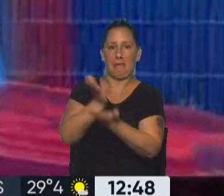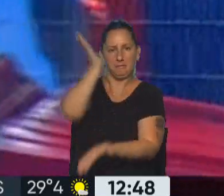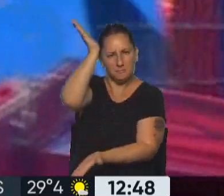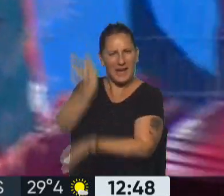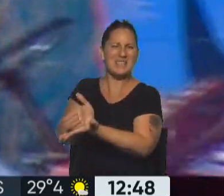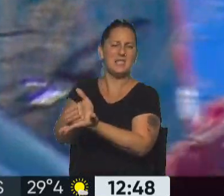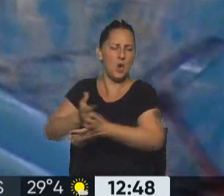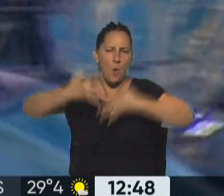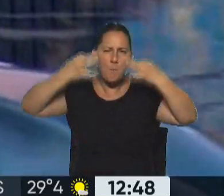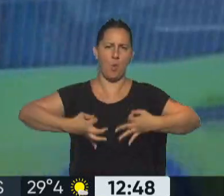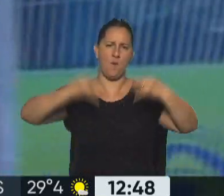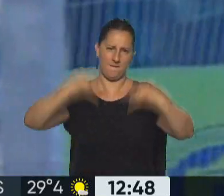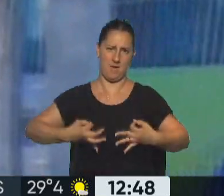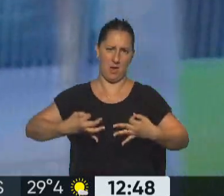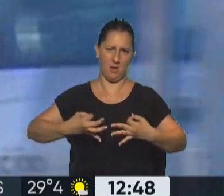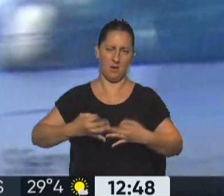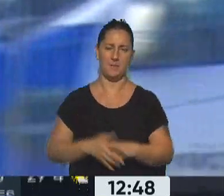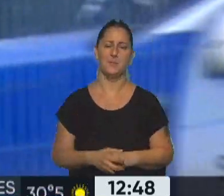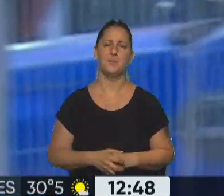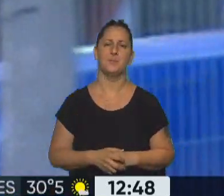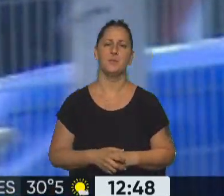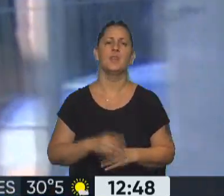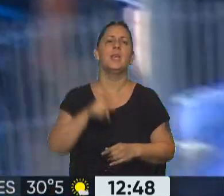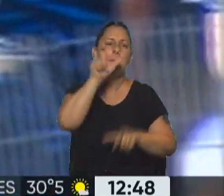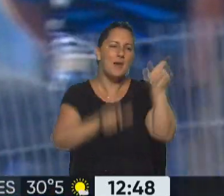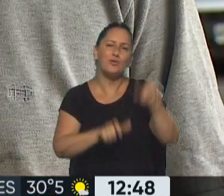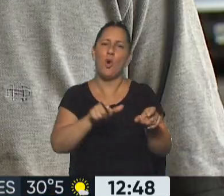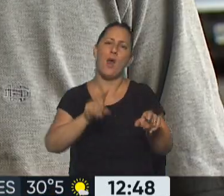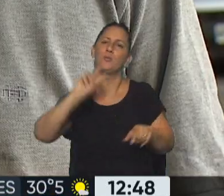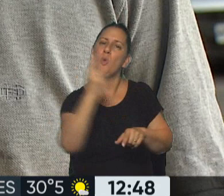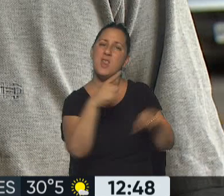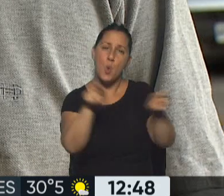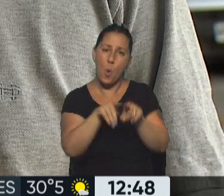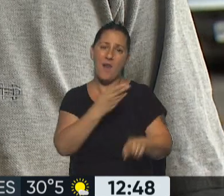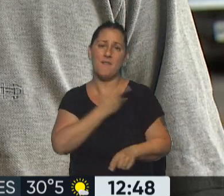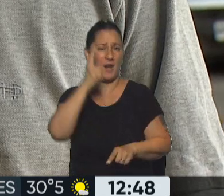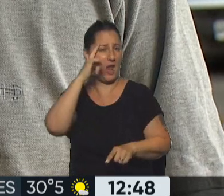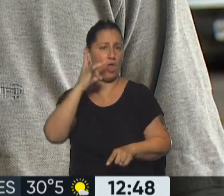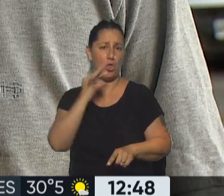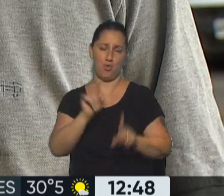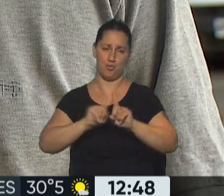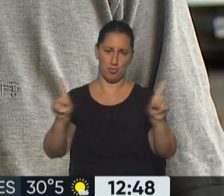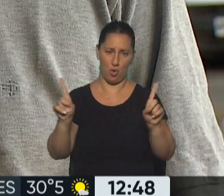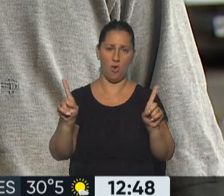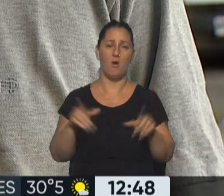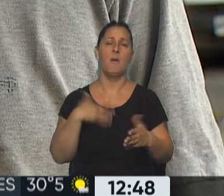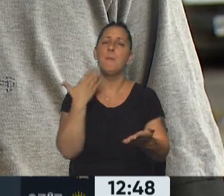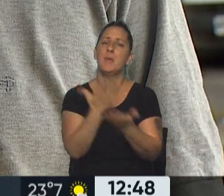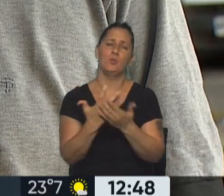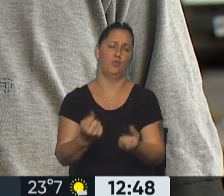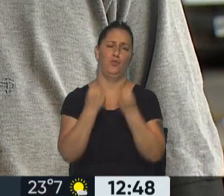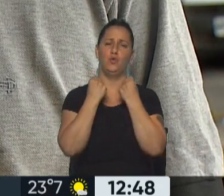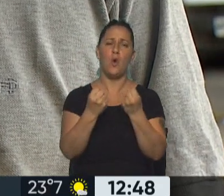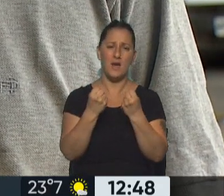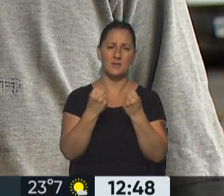ejemplar y no haya que lamentar más Fernando para darnos ustedes una fuerza porque